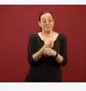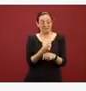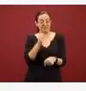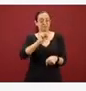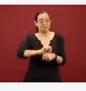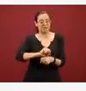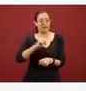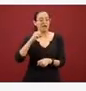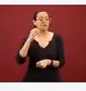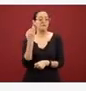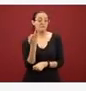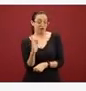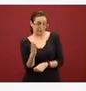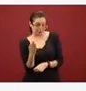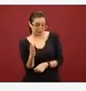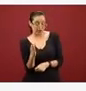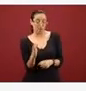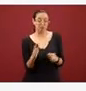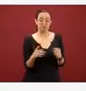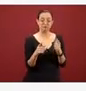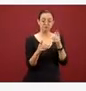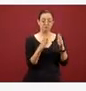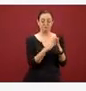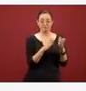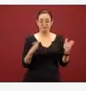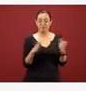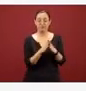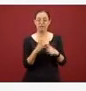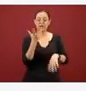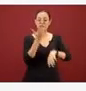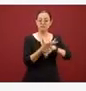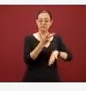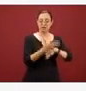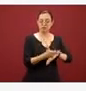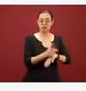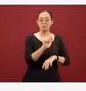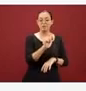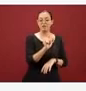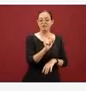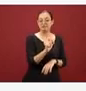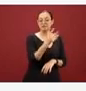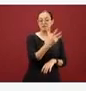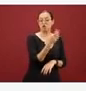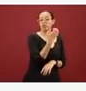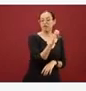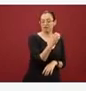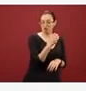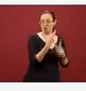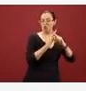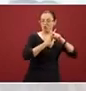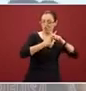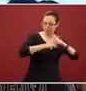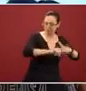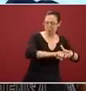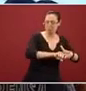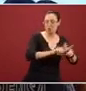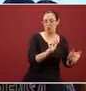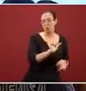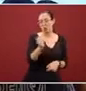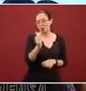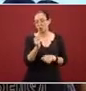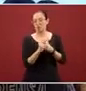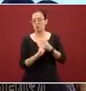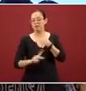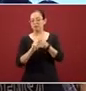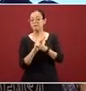febrero, es decir, aquí Estados Unidos tuvo su primer caso el 25 de enero, aquí, y los otros países en la